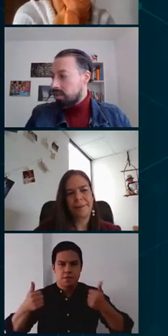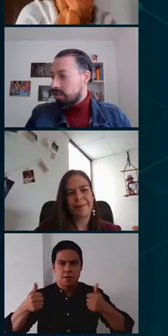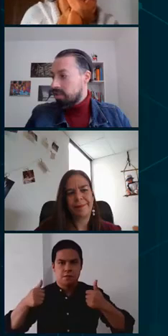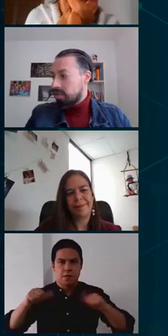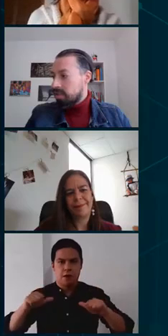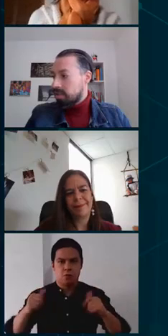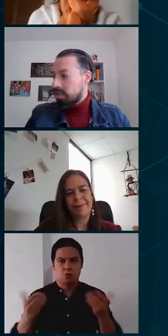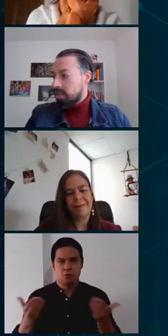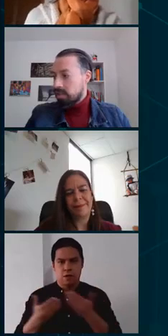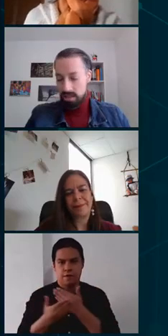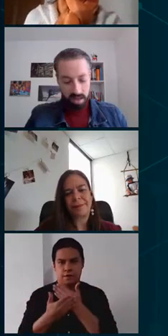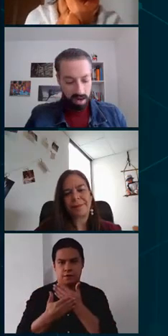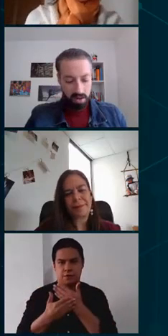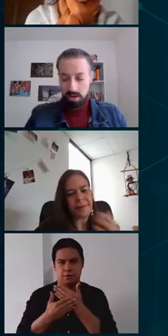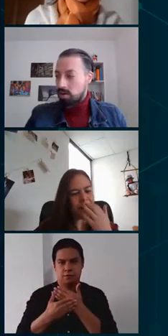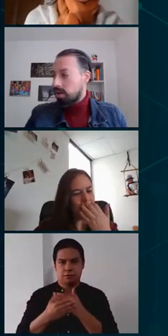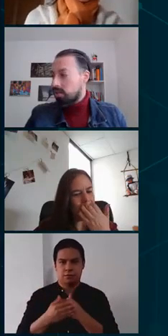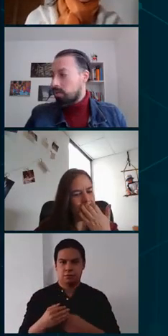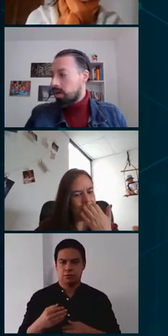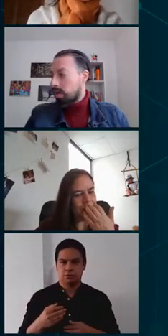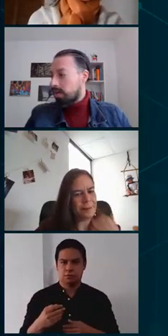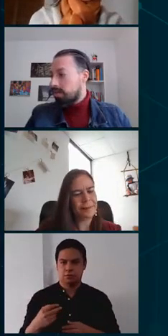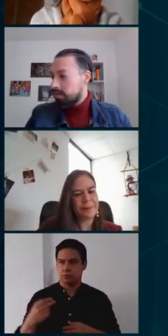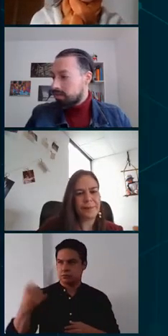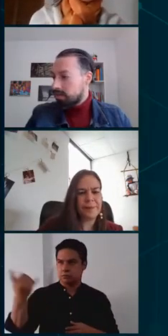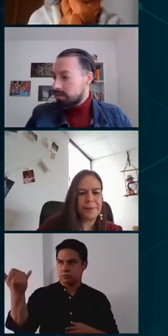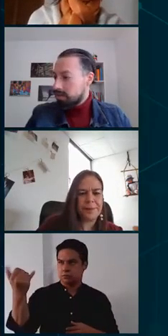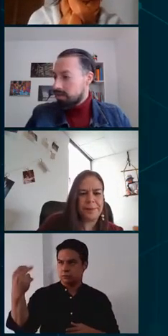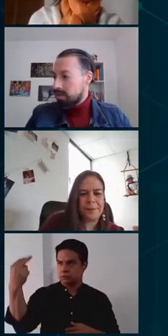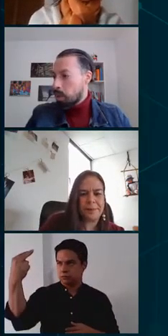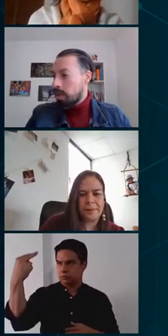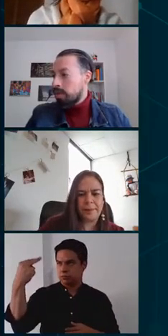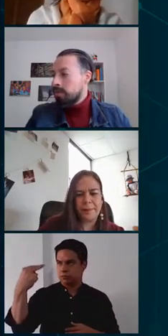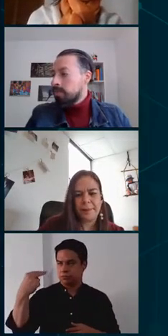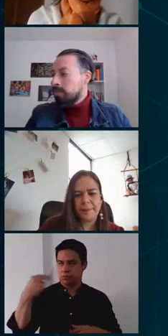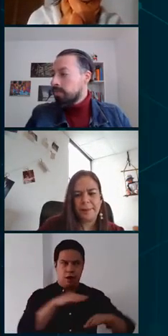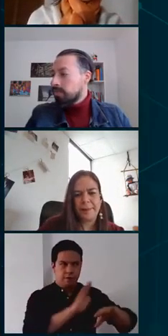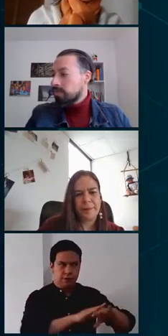de Stereobar. Gracias, Cris. Yo la voy colocando por acá.